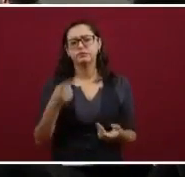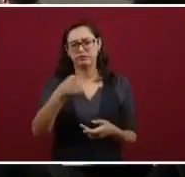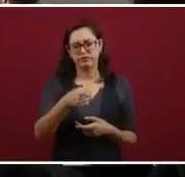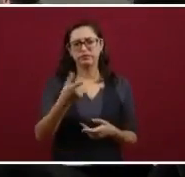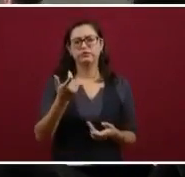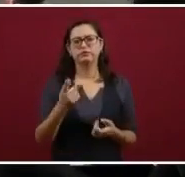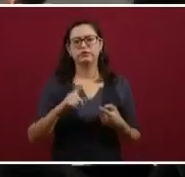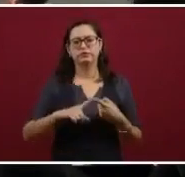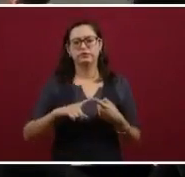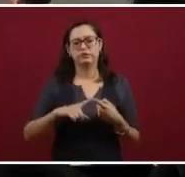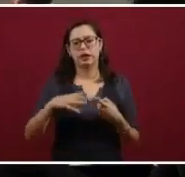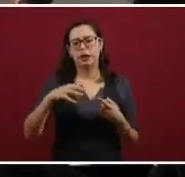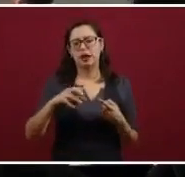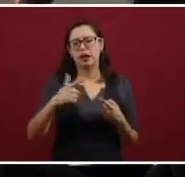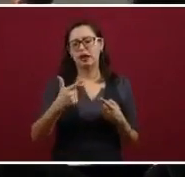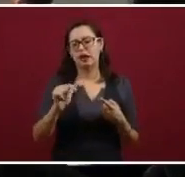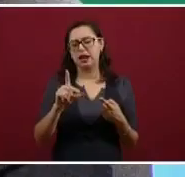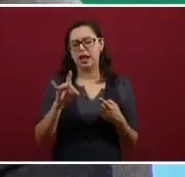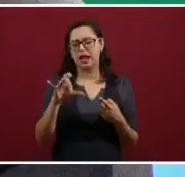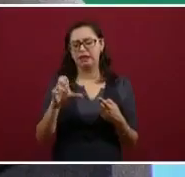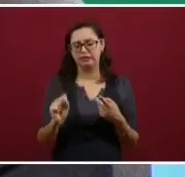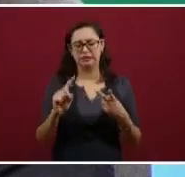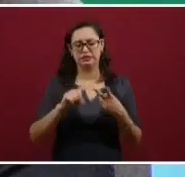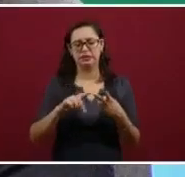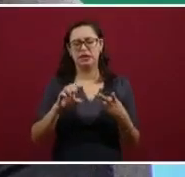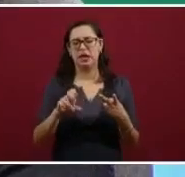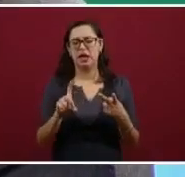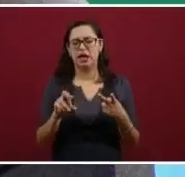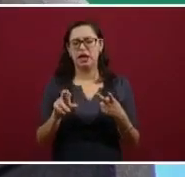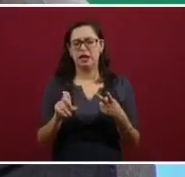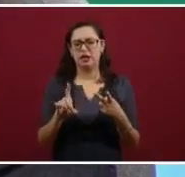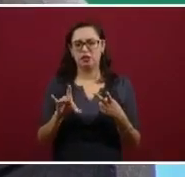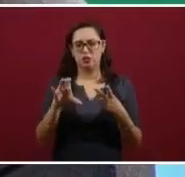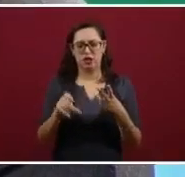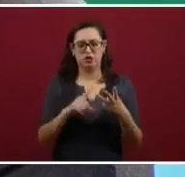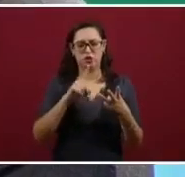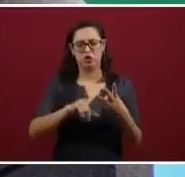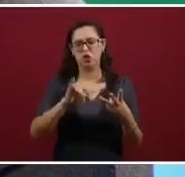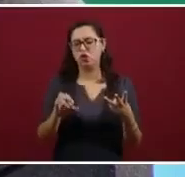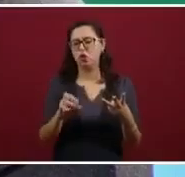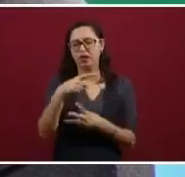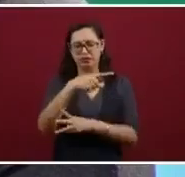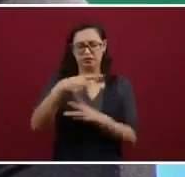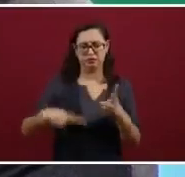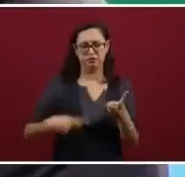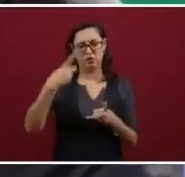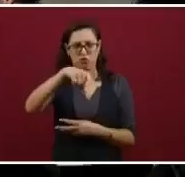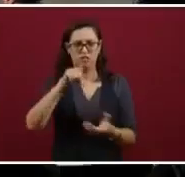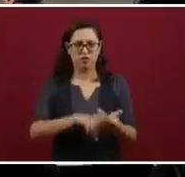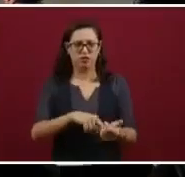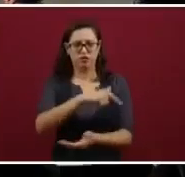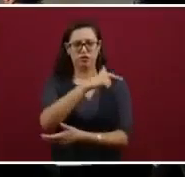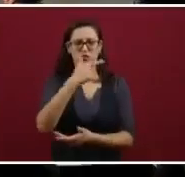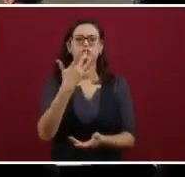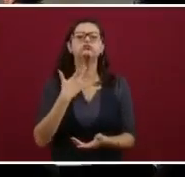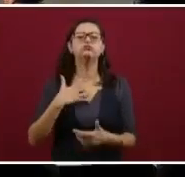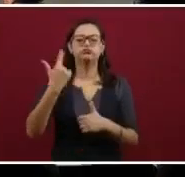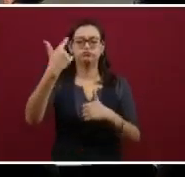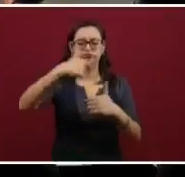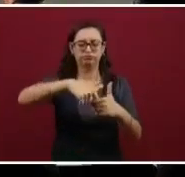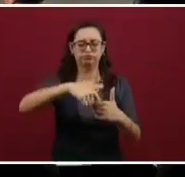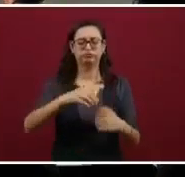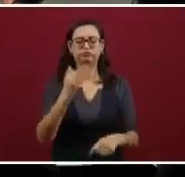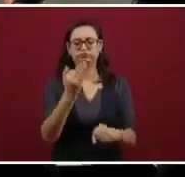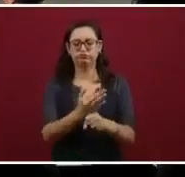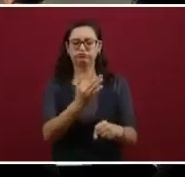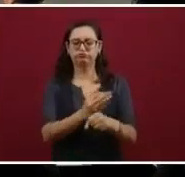es Gladys María Luján Díaz, Eduardo José Luján Díaz y Jorge Carlos Barajas Lázaros. Me pasaron ahorita